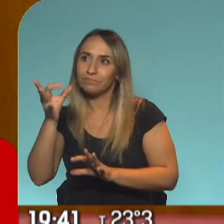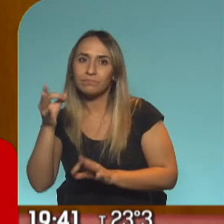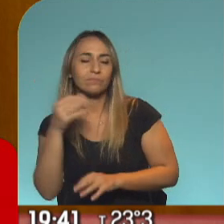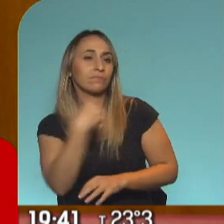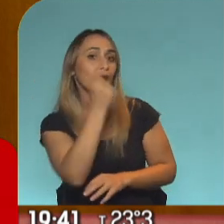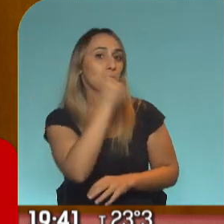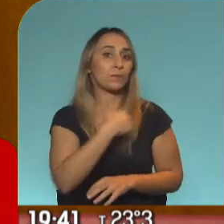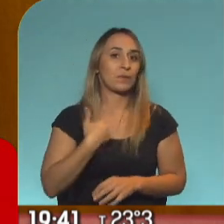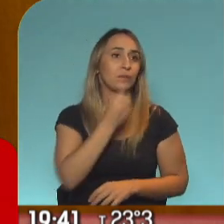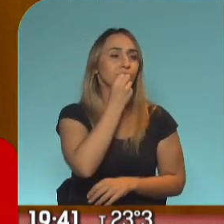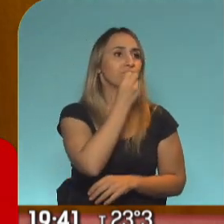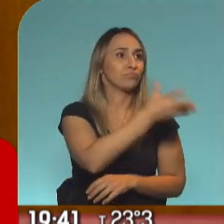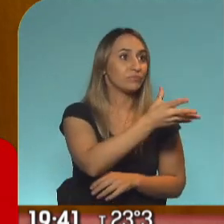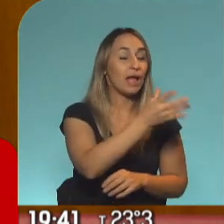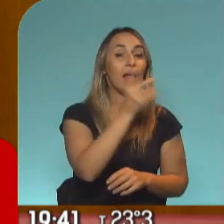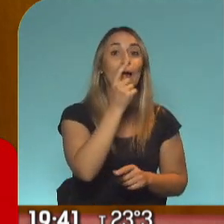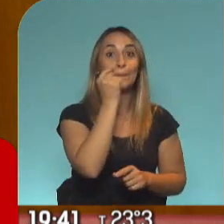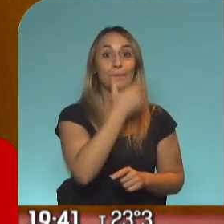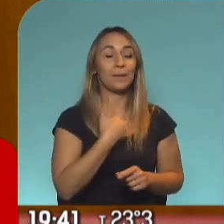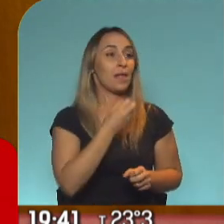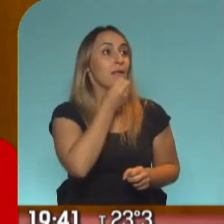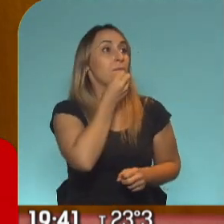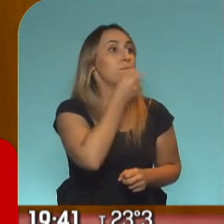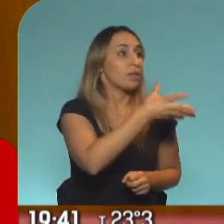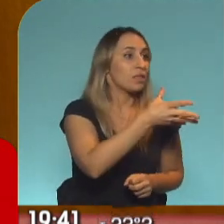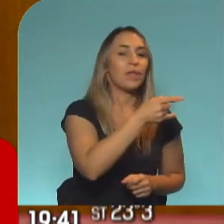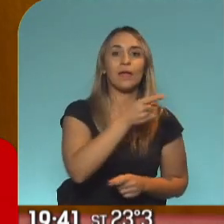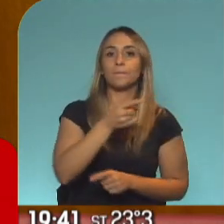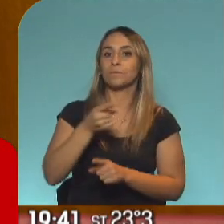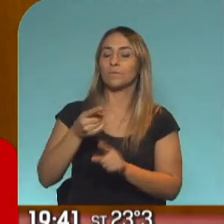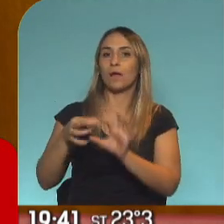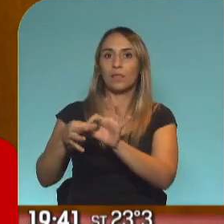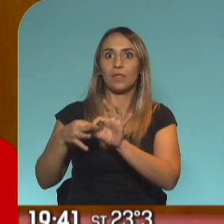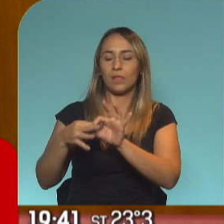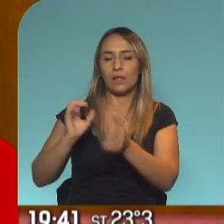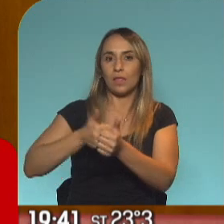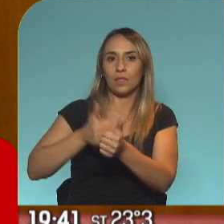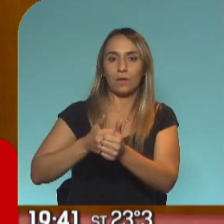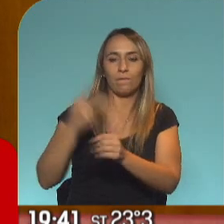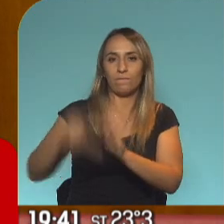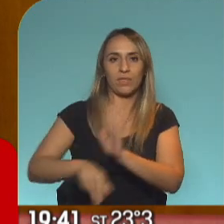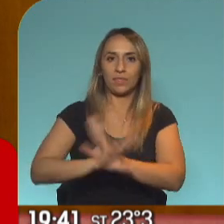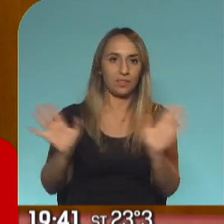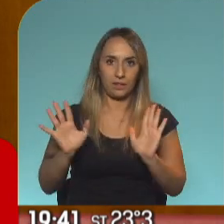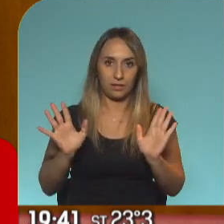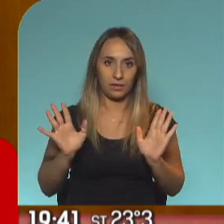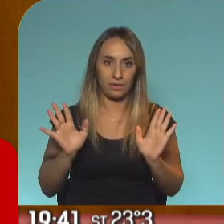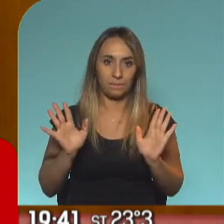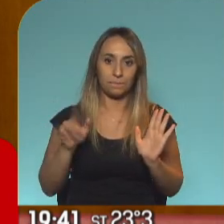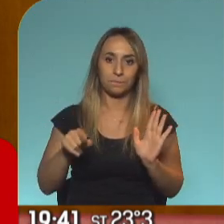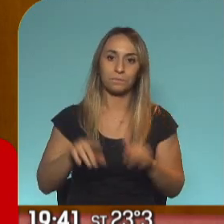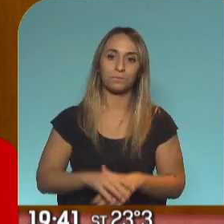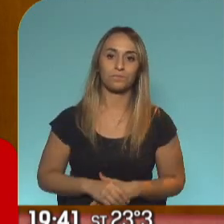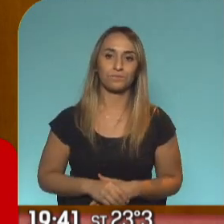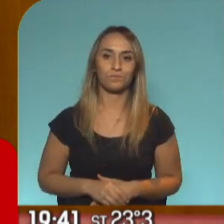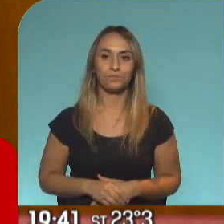y a partir de que se lo pude decir a mis papás se corta el vínculo con él y ahí se cortan los